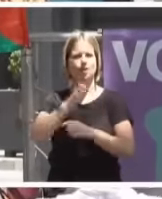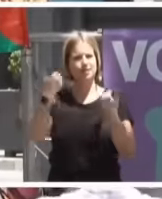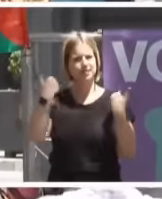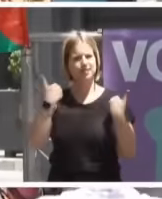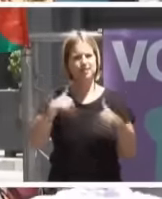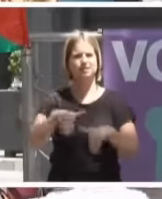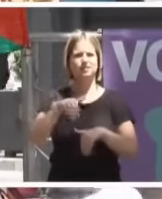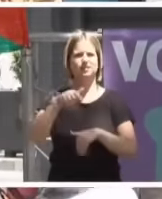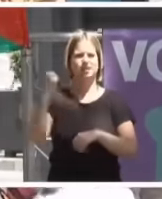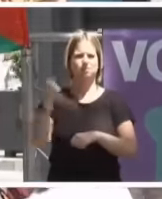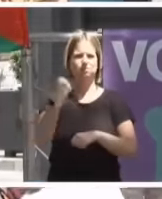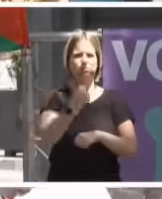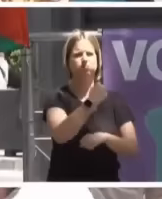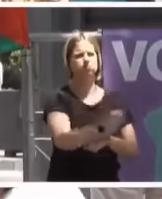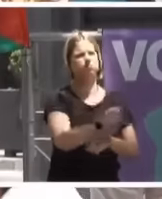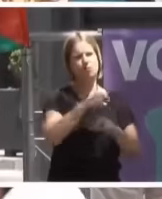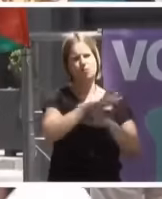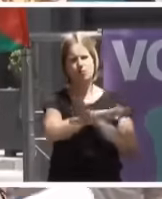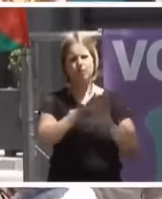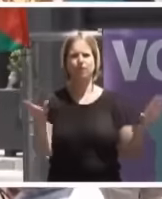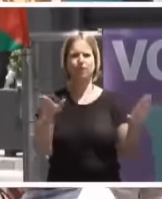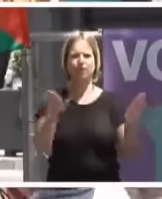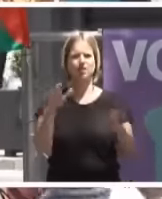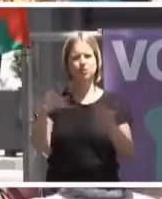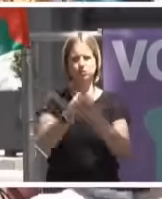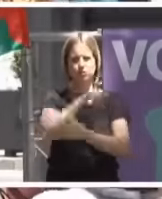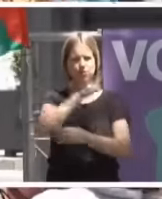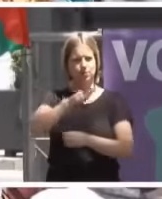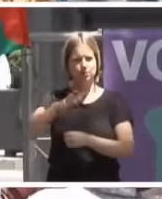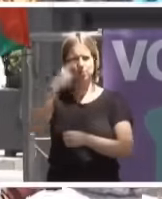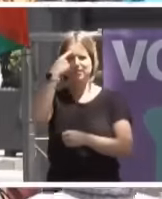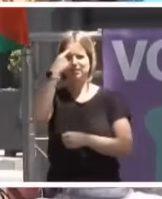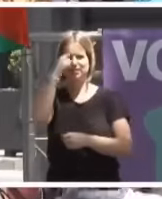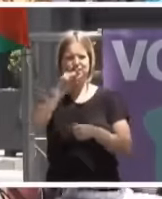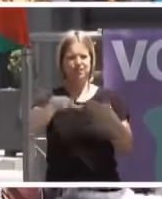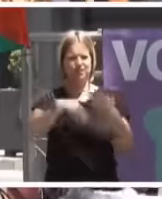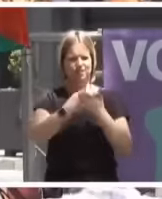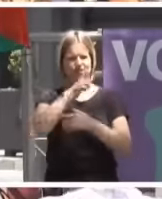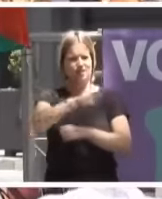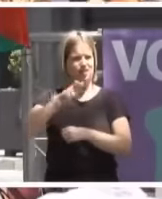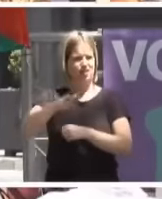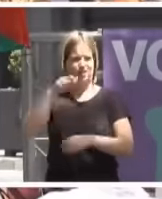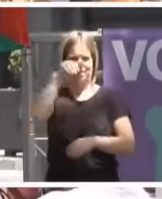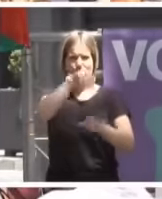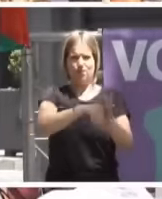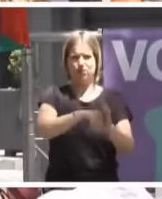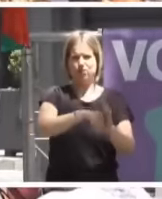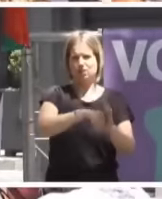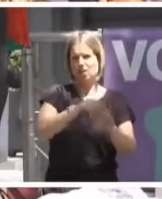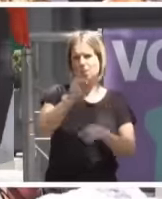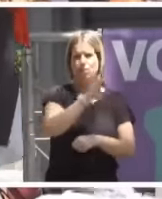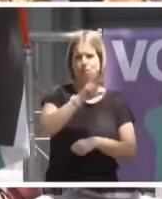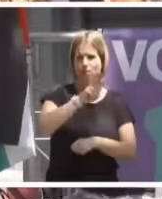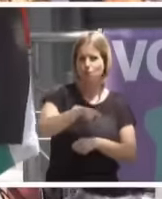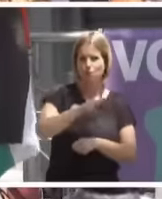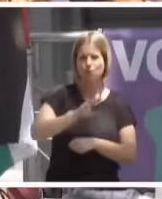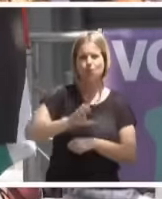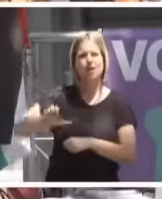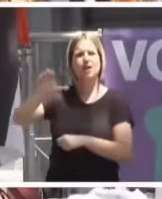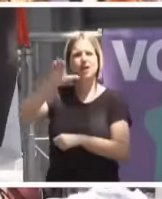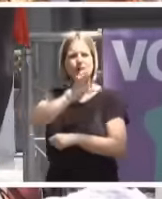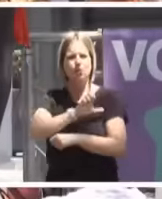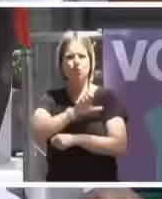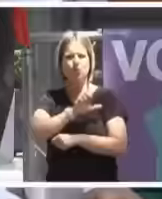el genocidio de una vez. Todo el mundo sabe, incluso la gente que nunca va a votar a Podemos, que Europa no está